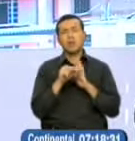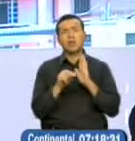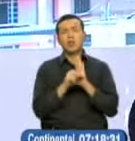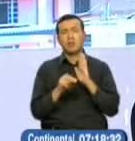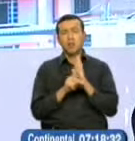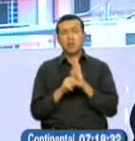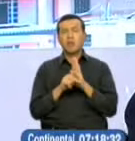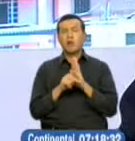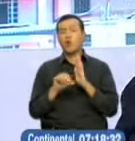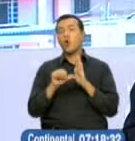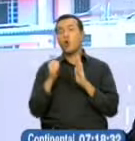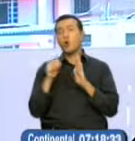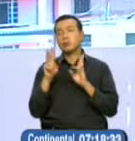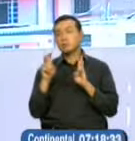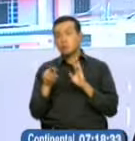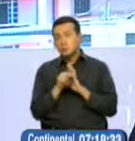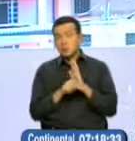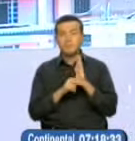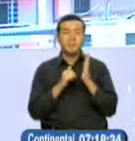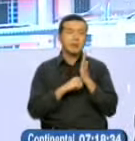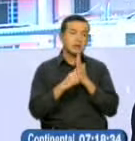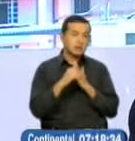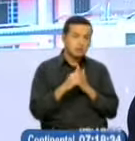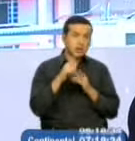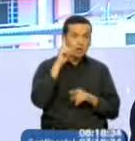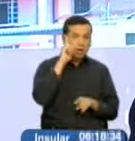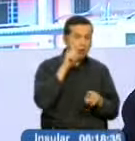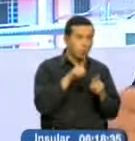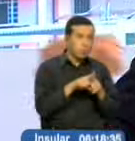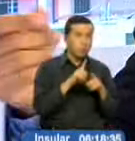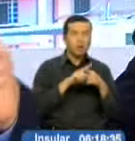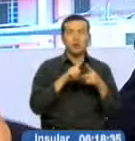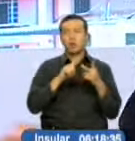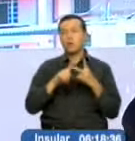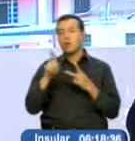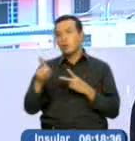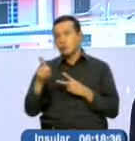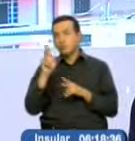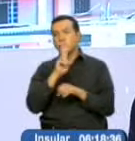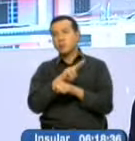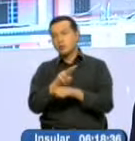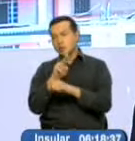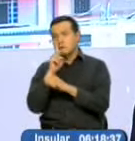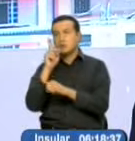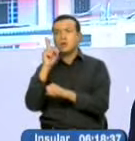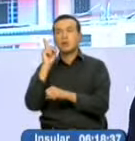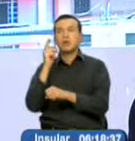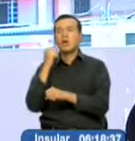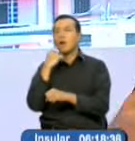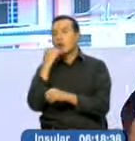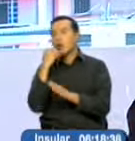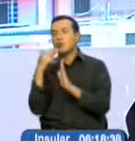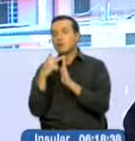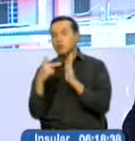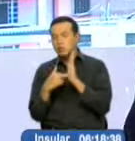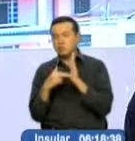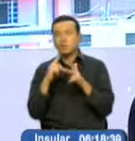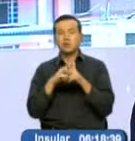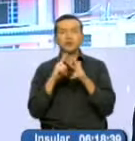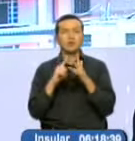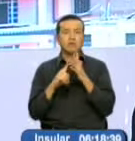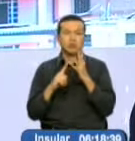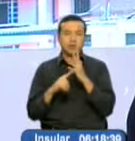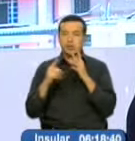carácter secundario, que un ministerio saca un acuerdo en particular, que una superintendencia saca algún tipo de regulación, que incluso a veces